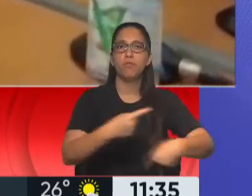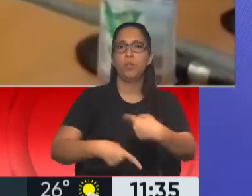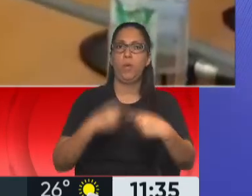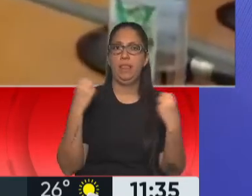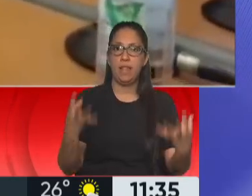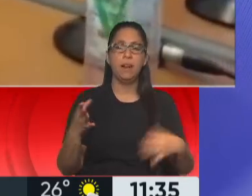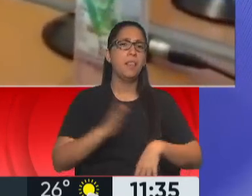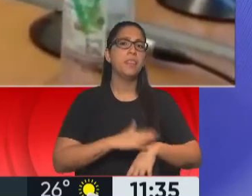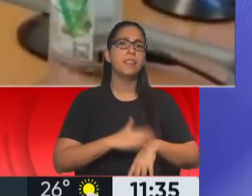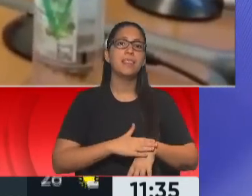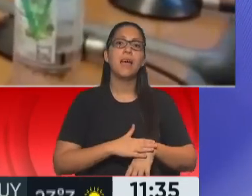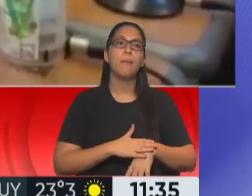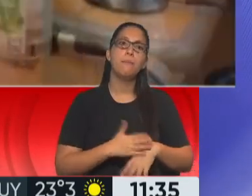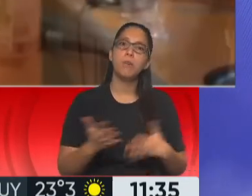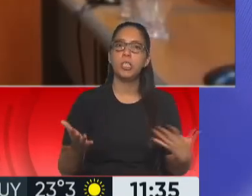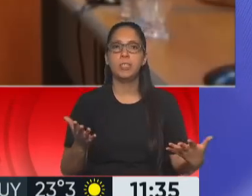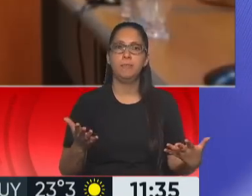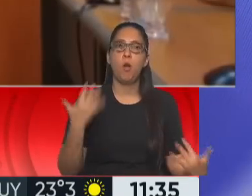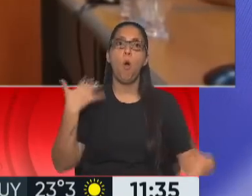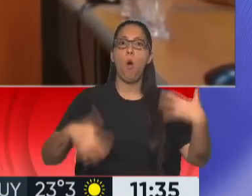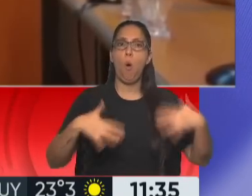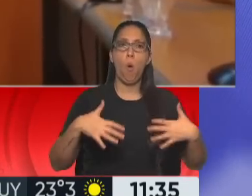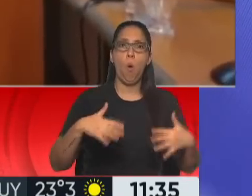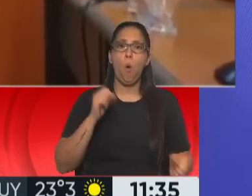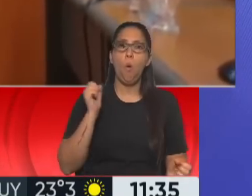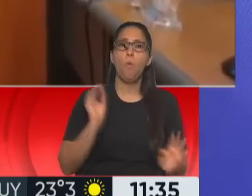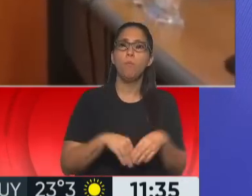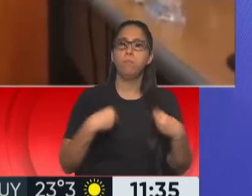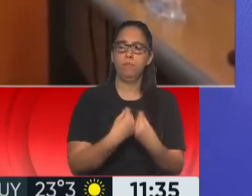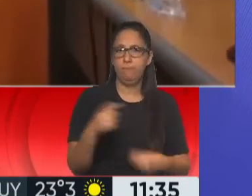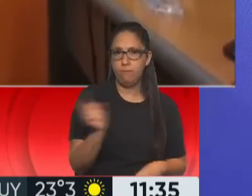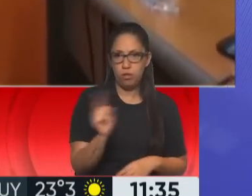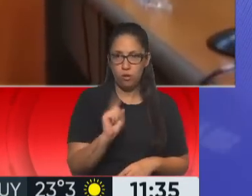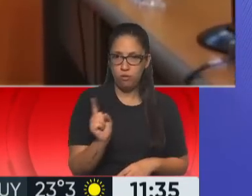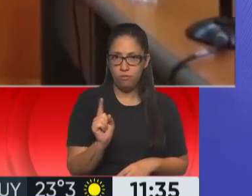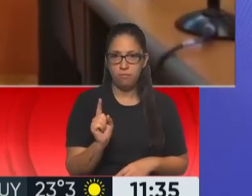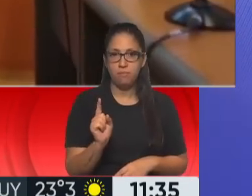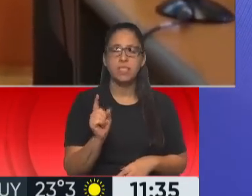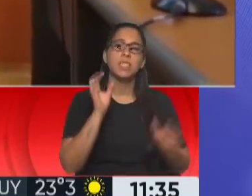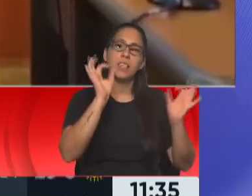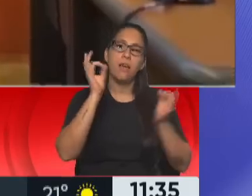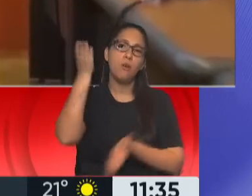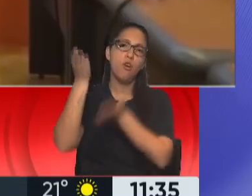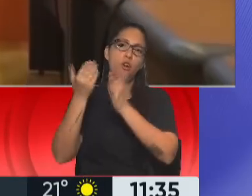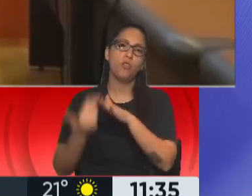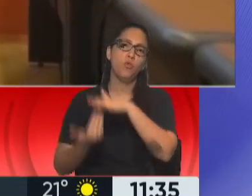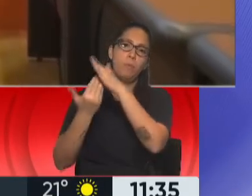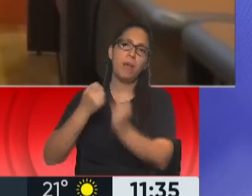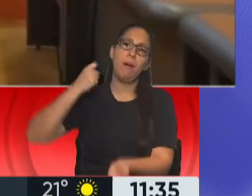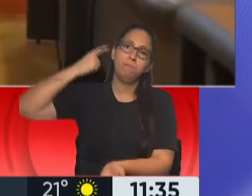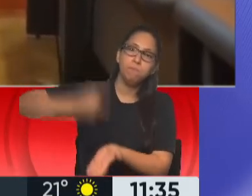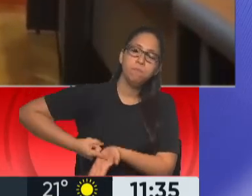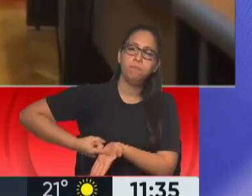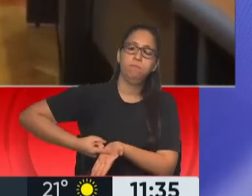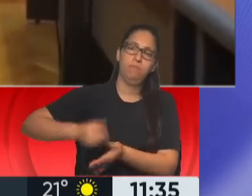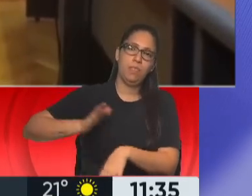los tiempos no son pronto, digamos. Y sobre todo, conociendo cómo falla la Corte Suprema de Justicia, podemos hablar